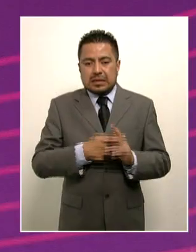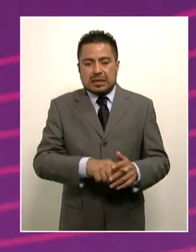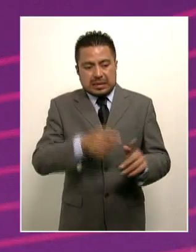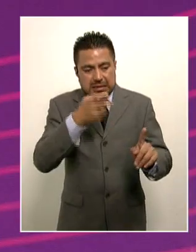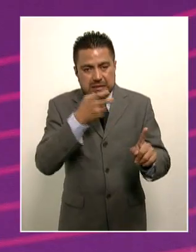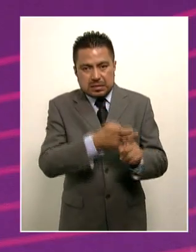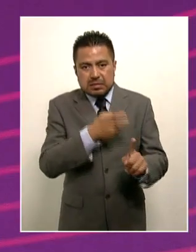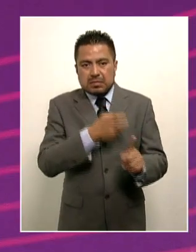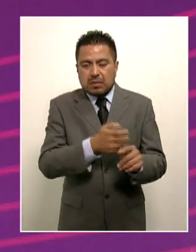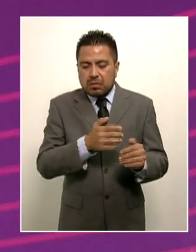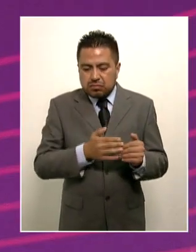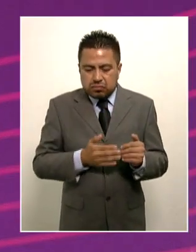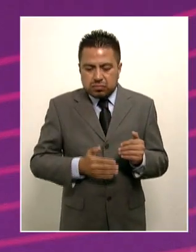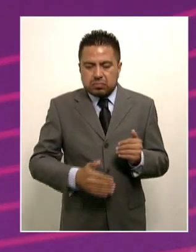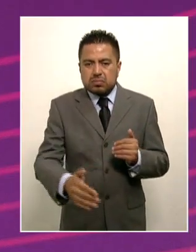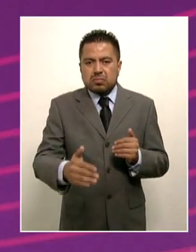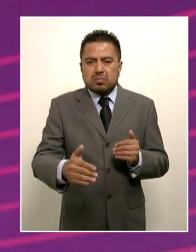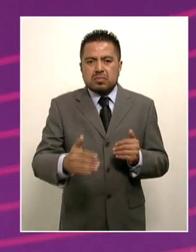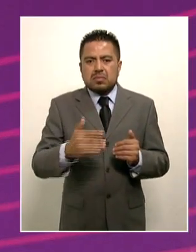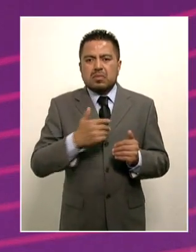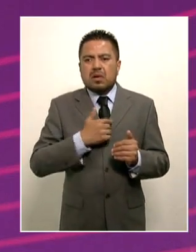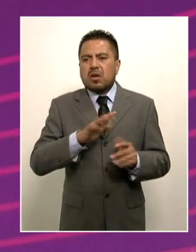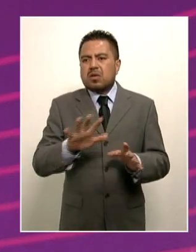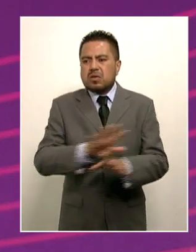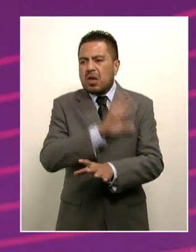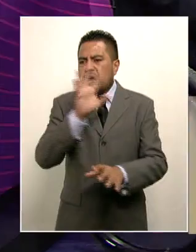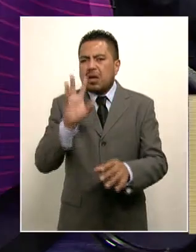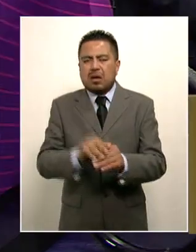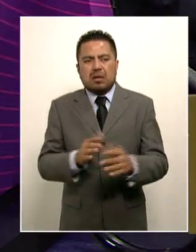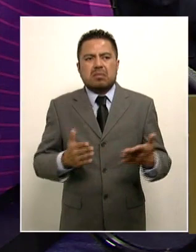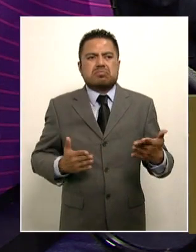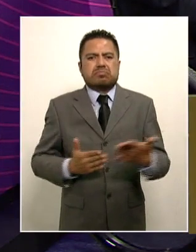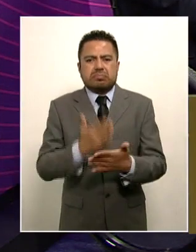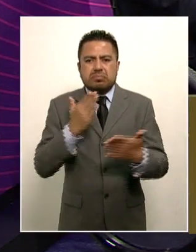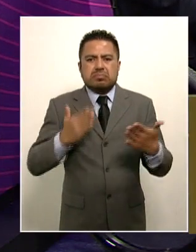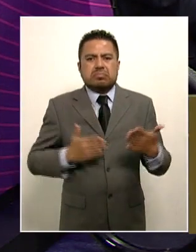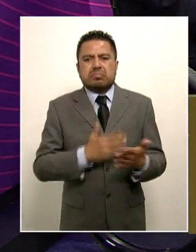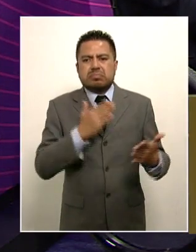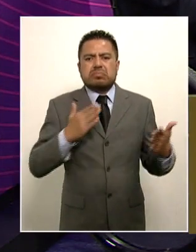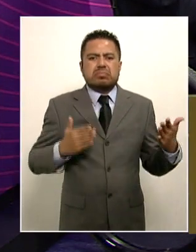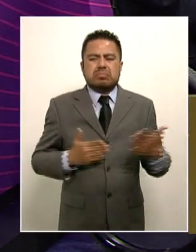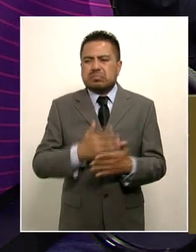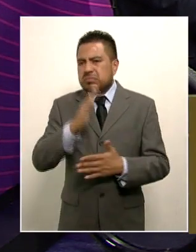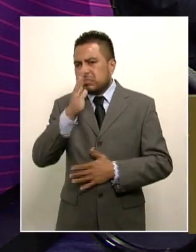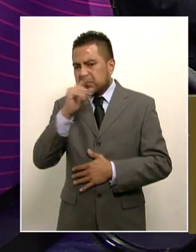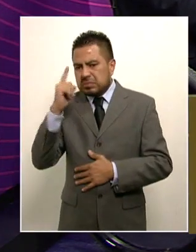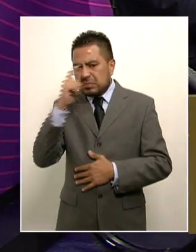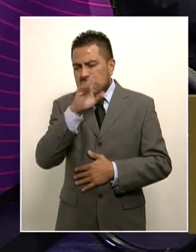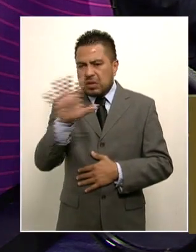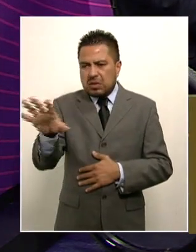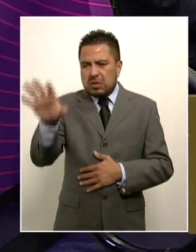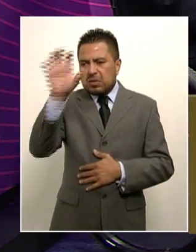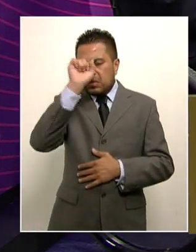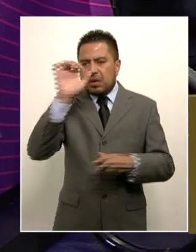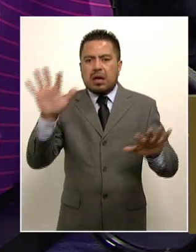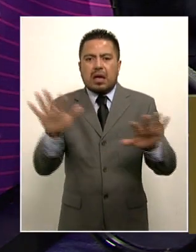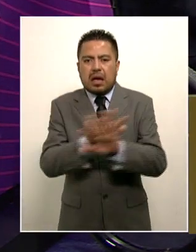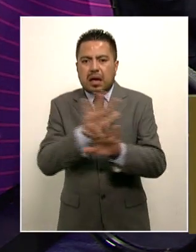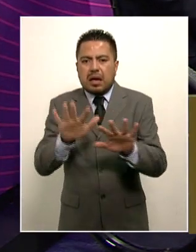ahí, pues me vienen todas las barreras encima, ¿no? Es un